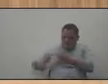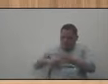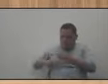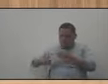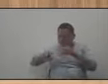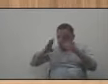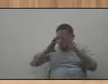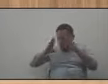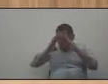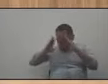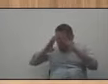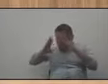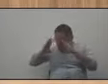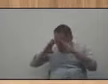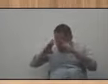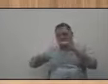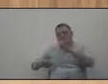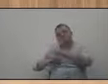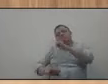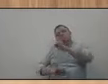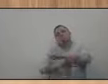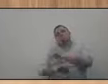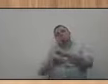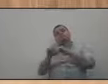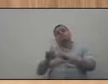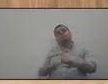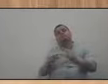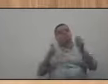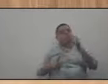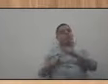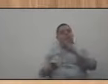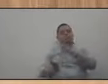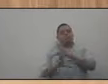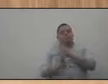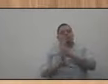esta pandemia, fortalecieron un trabajo que era las rutas